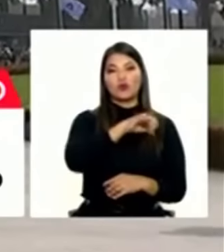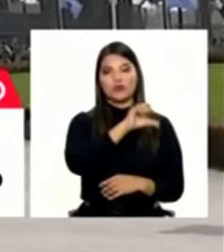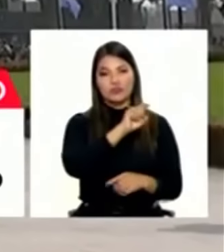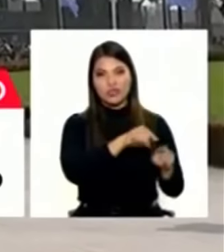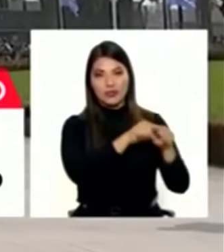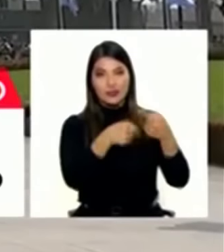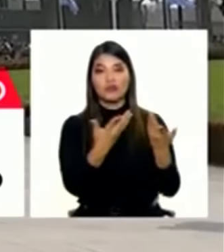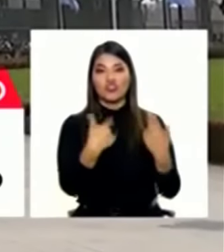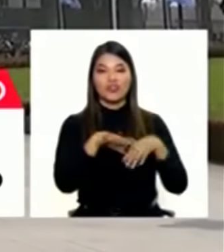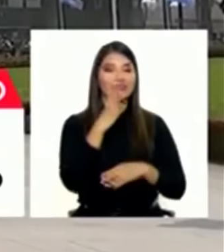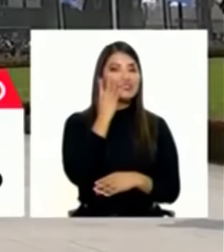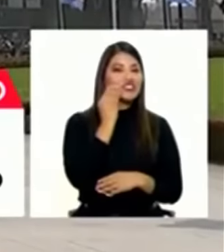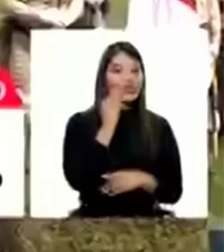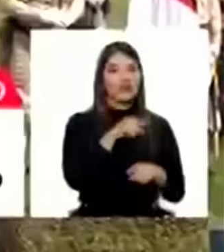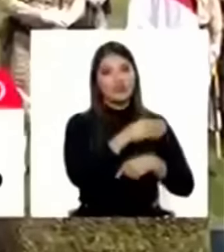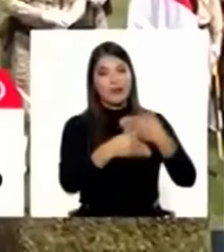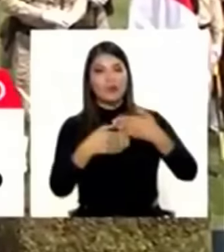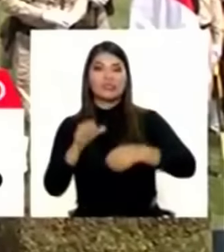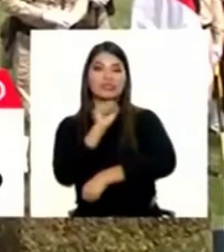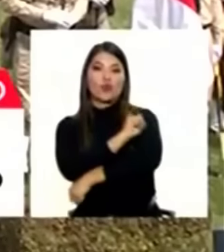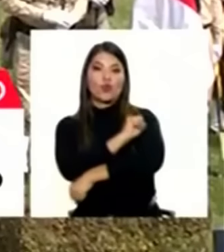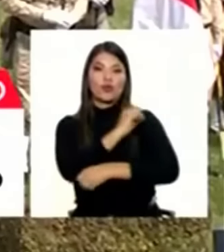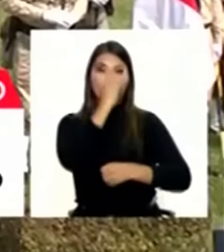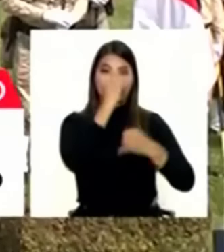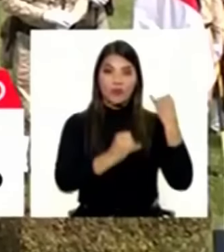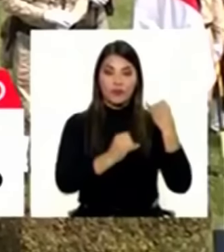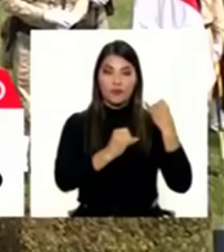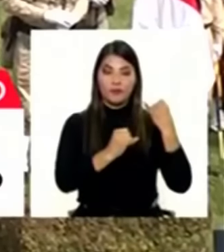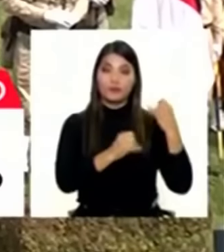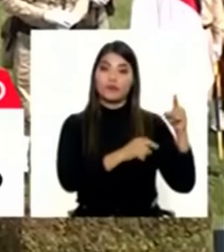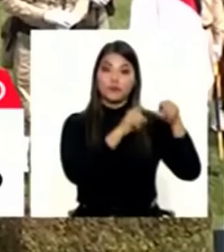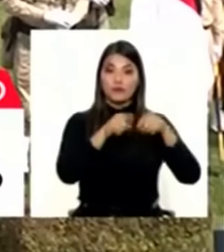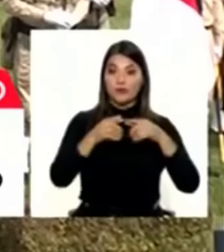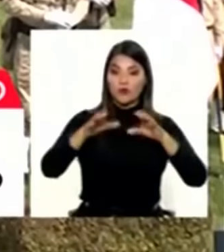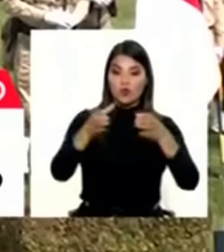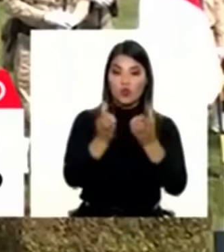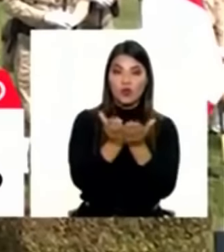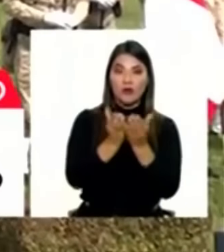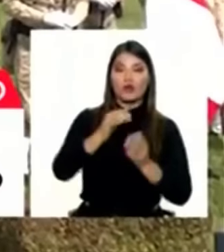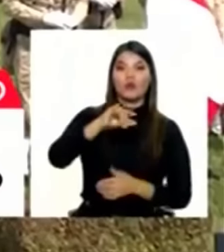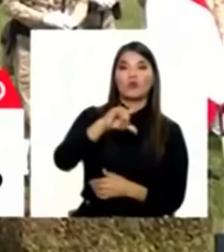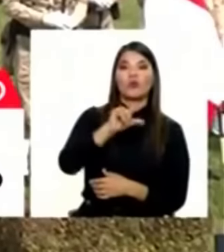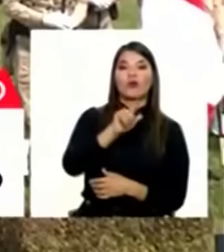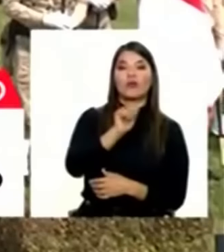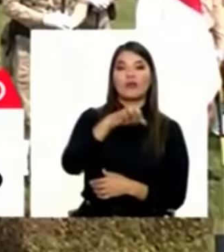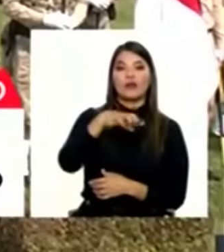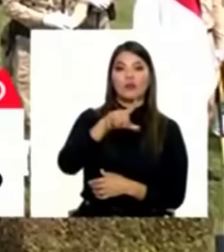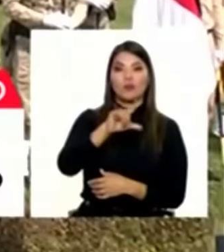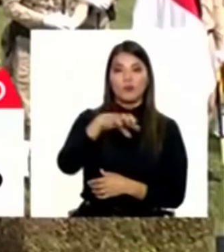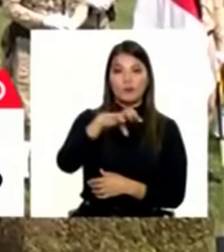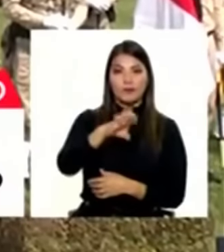sus estudios secundarios en el Colegio Nacional Guadalupe.